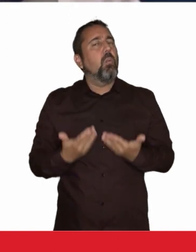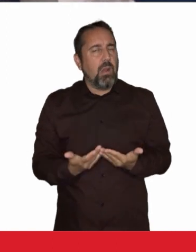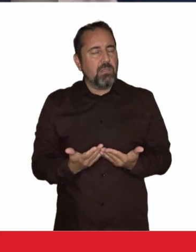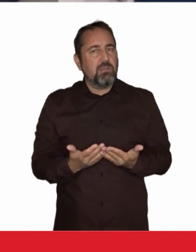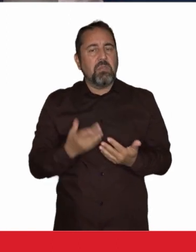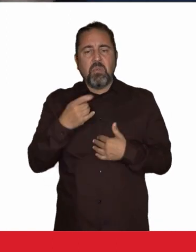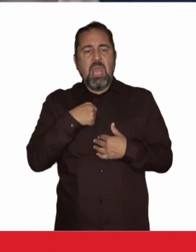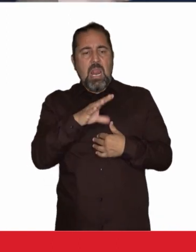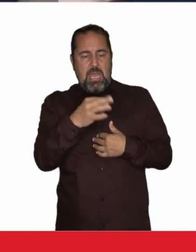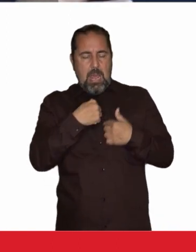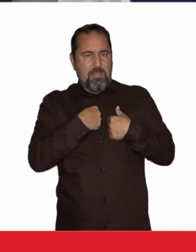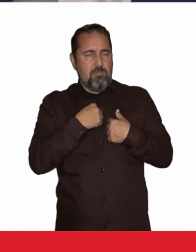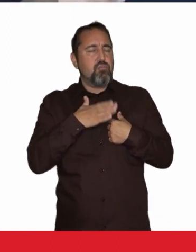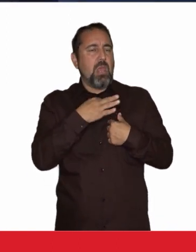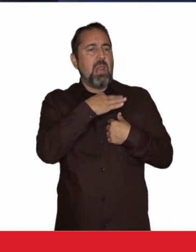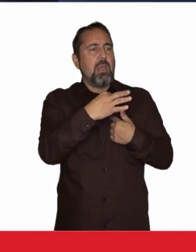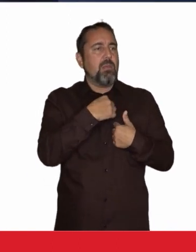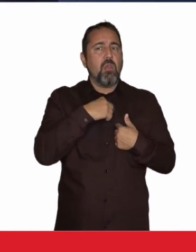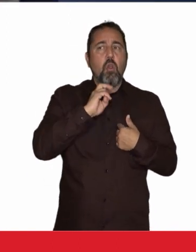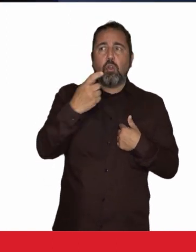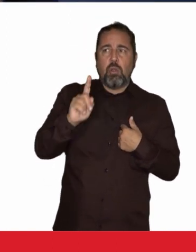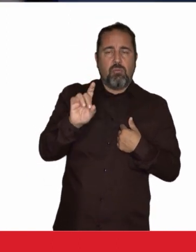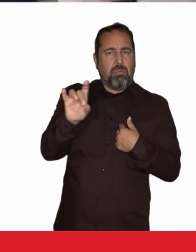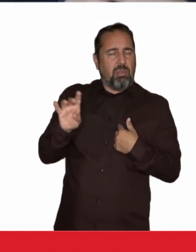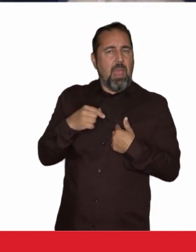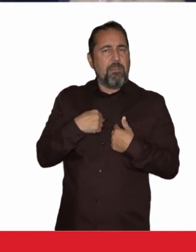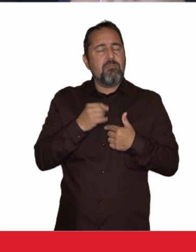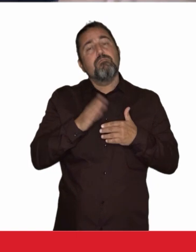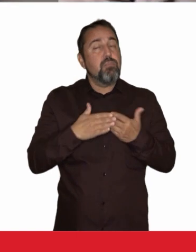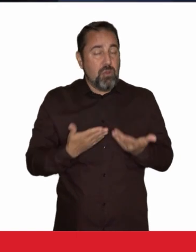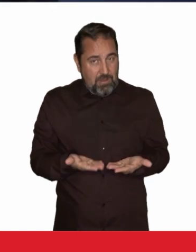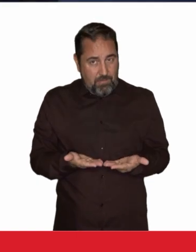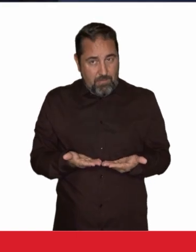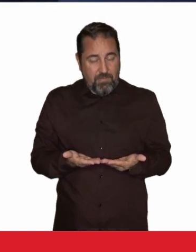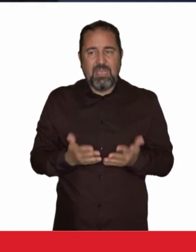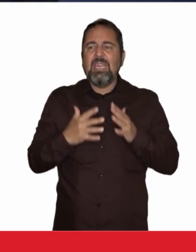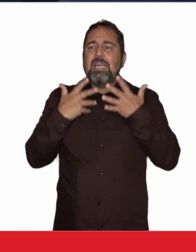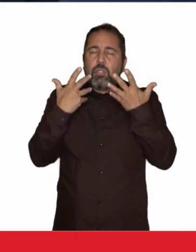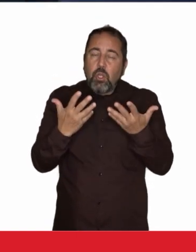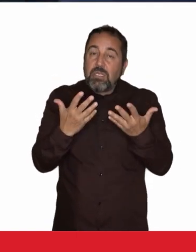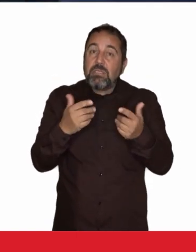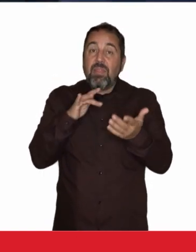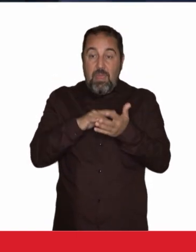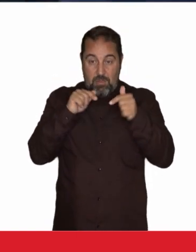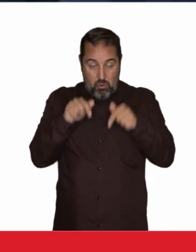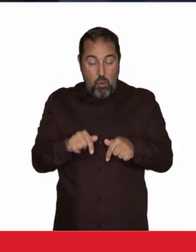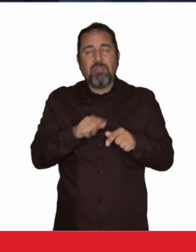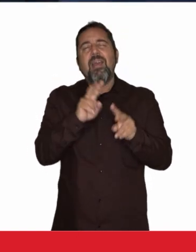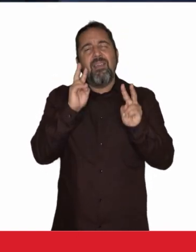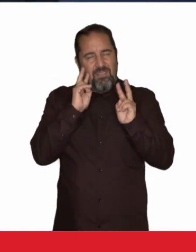claramente cuáles son nuestras claves de valor. Es decir, ¿por qué has de elegirme a mí en vez de elegir a otras de las opciones que hay en el